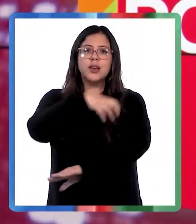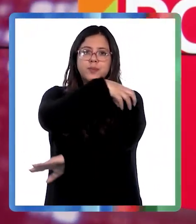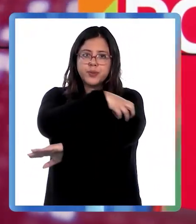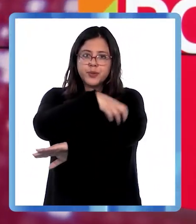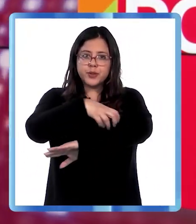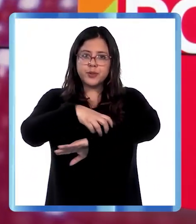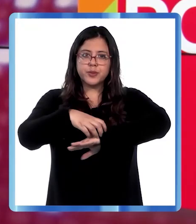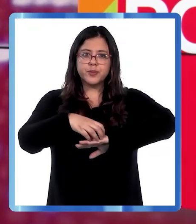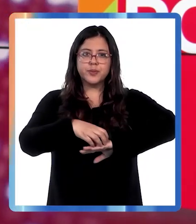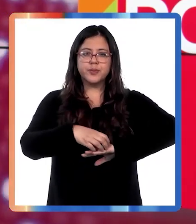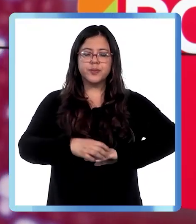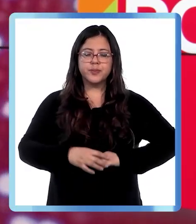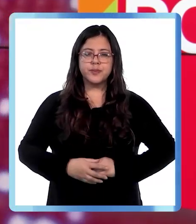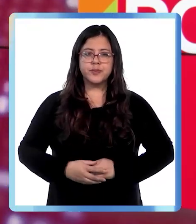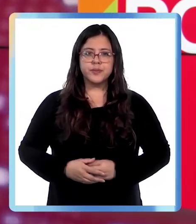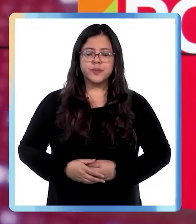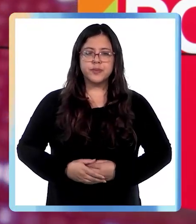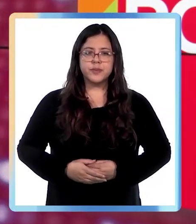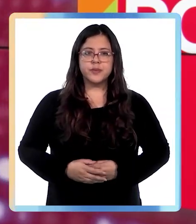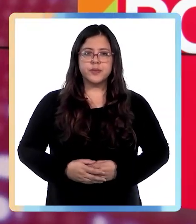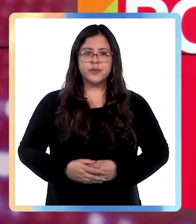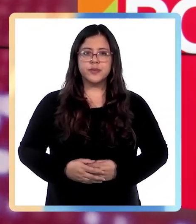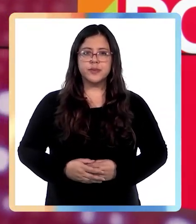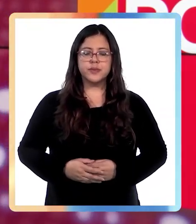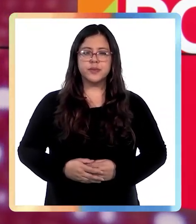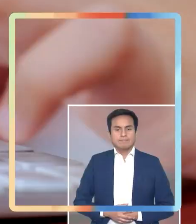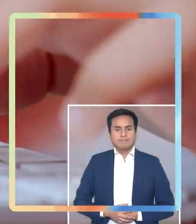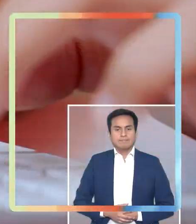las regiones después de un pequeño corte